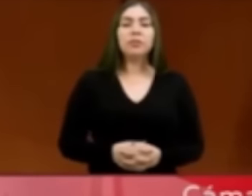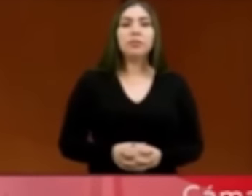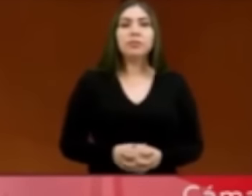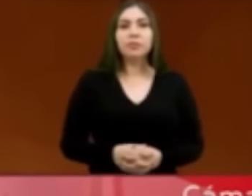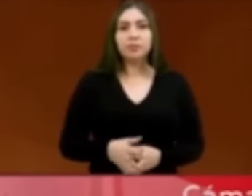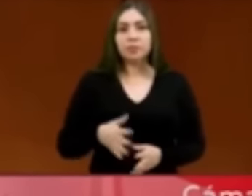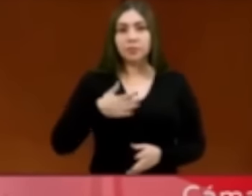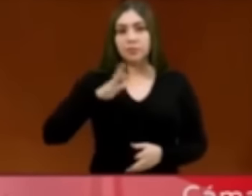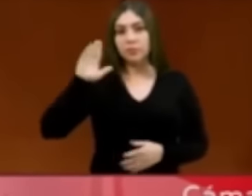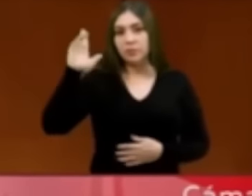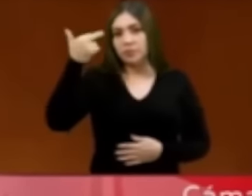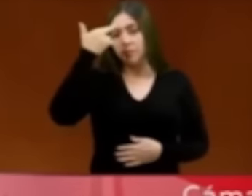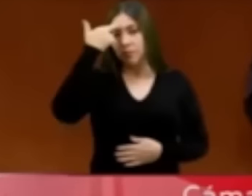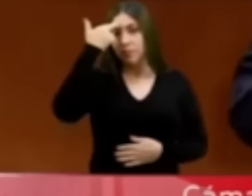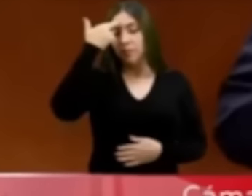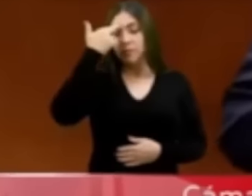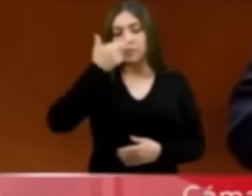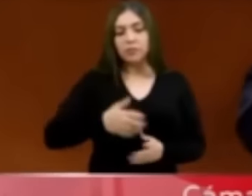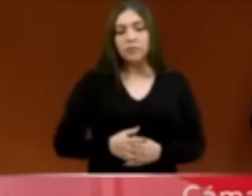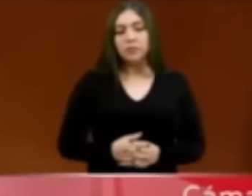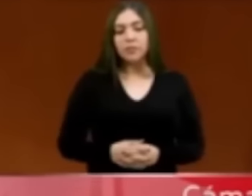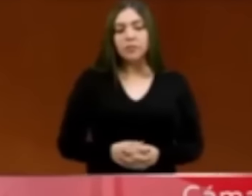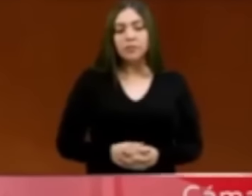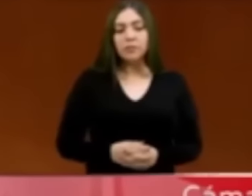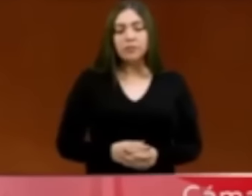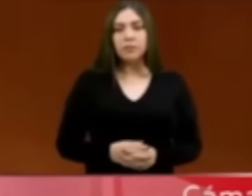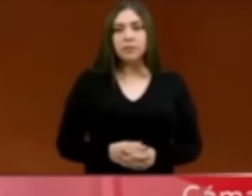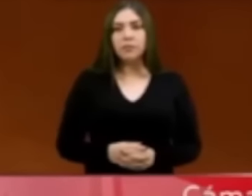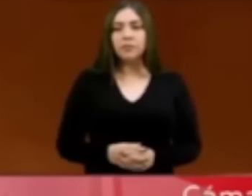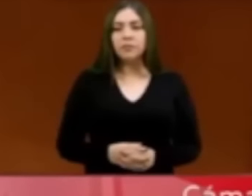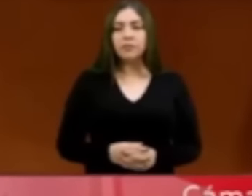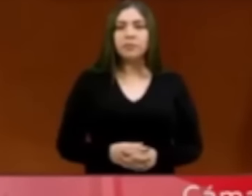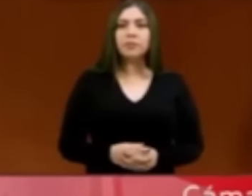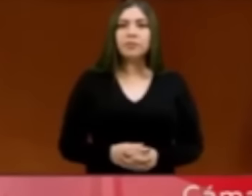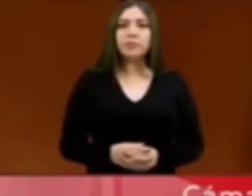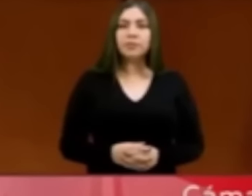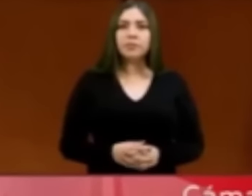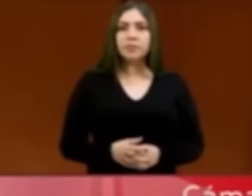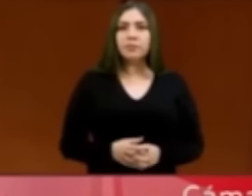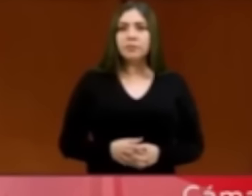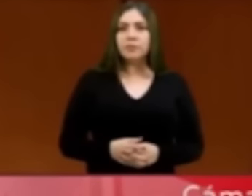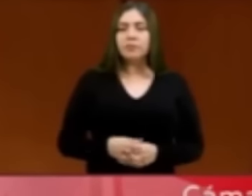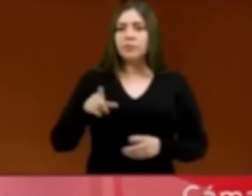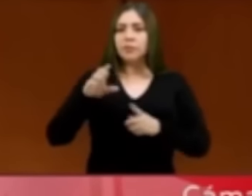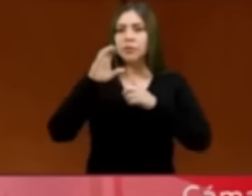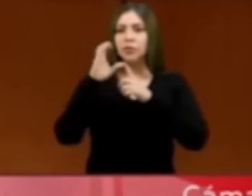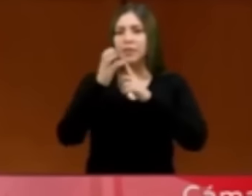Recuerdo cuando el Comité Directivo Estatal del PAN